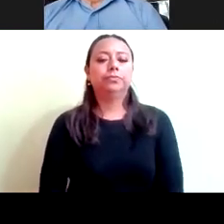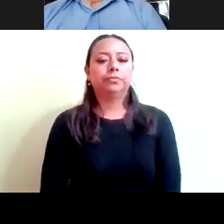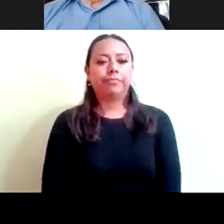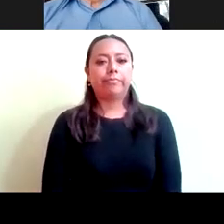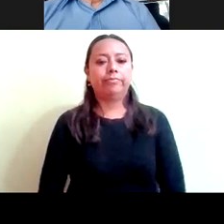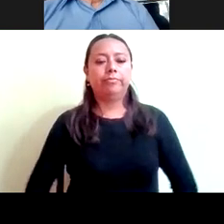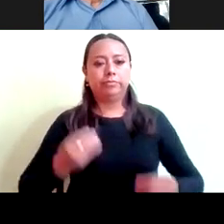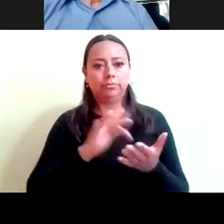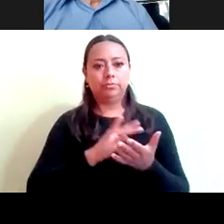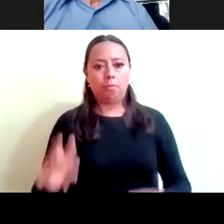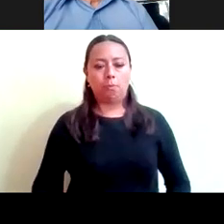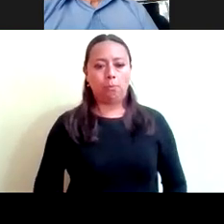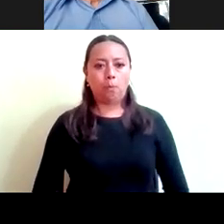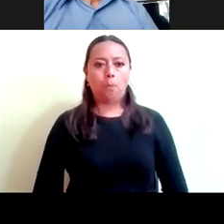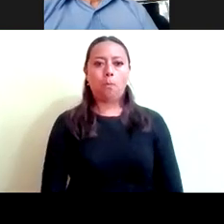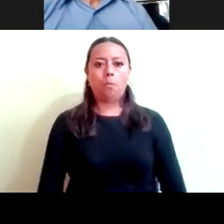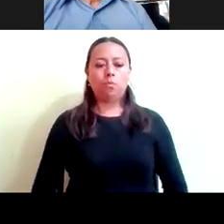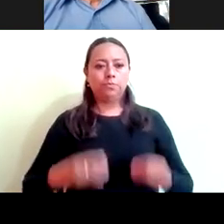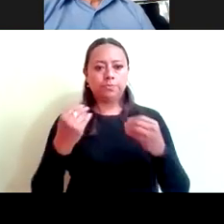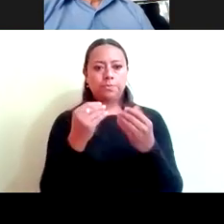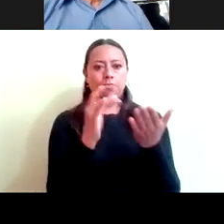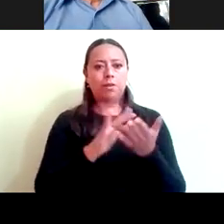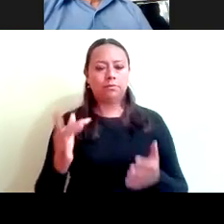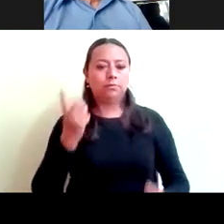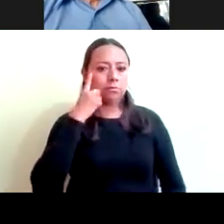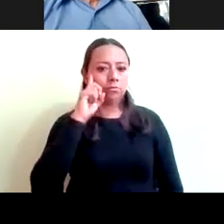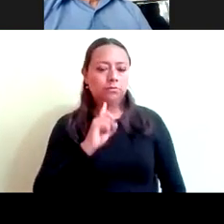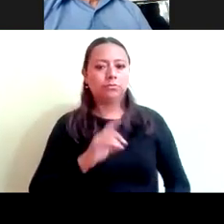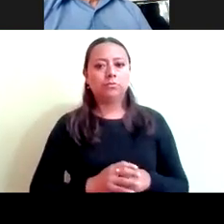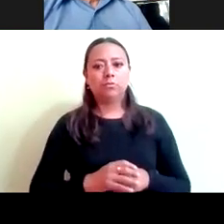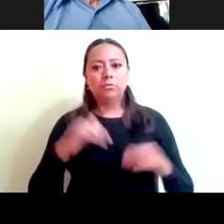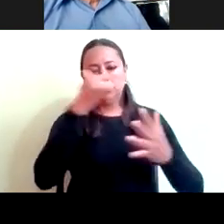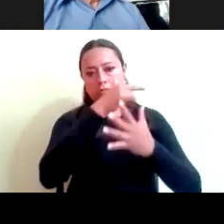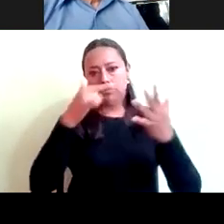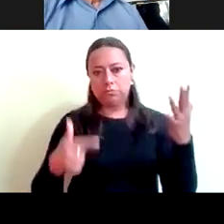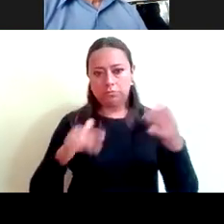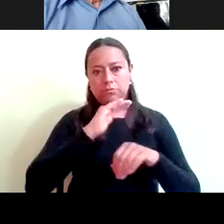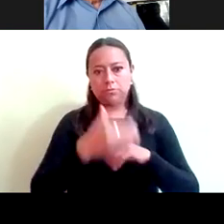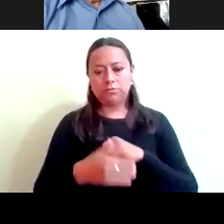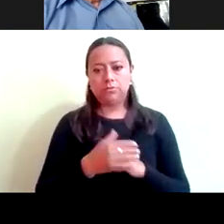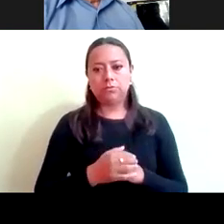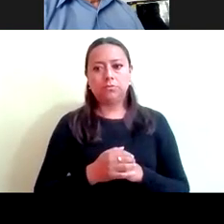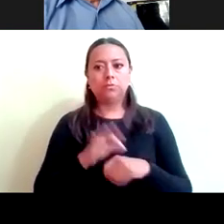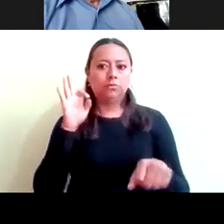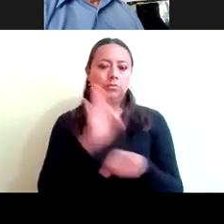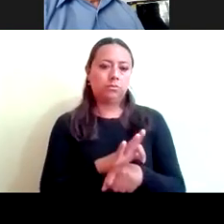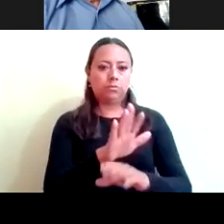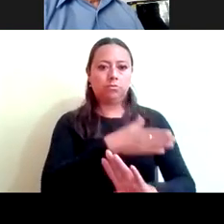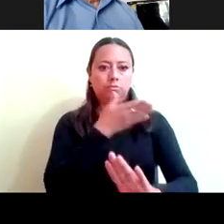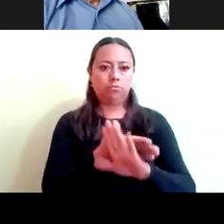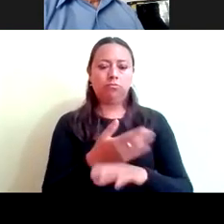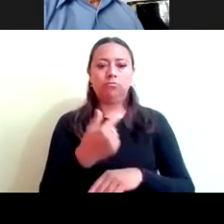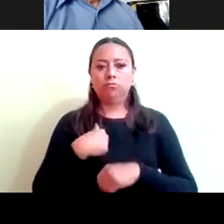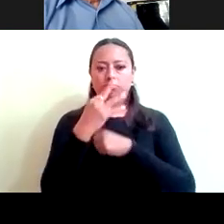Muchas gracias. Muchas gracias, diputada. Al haberse agotado la lista de oradores a favor y en contra, me voy a